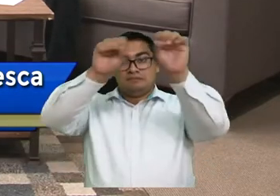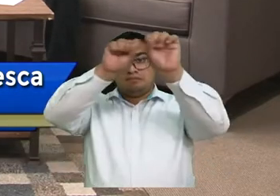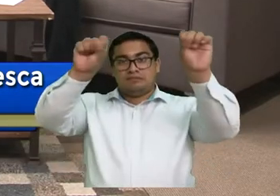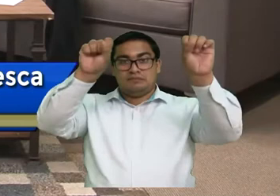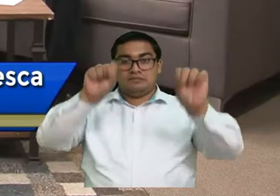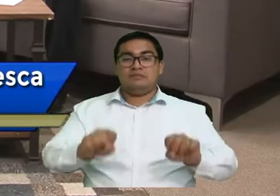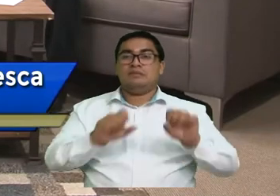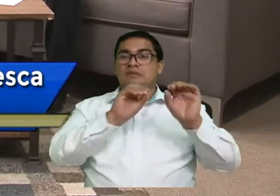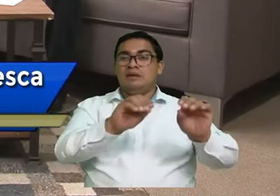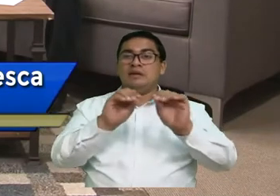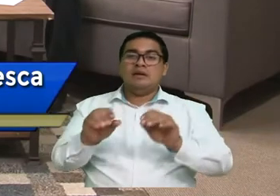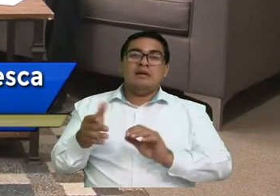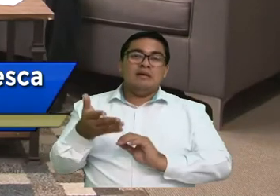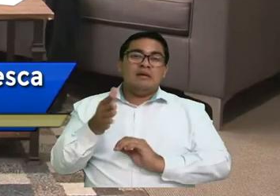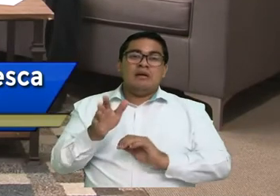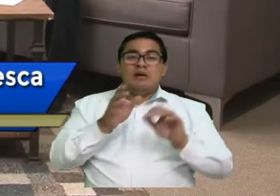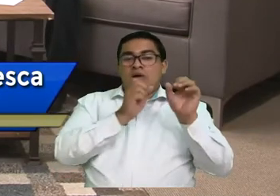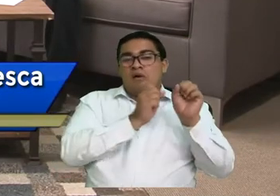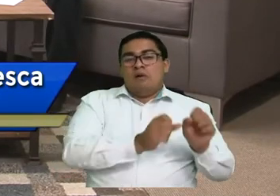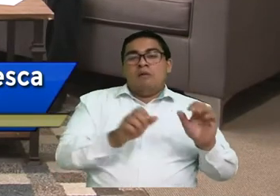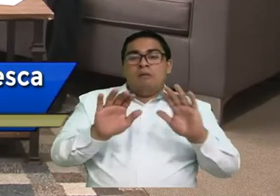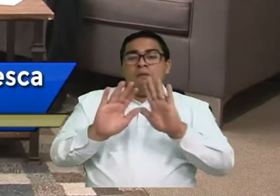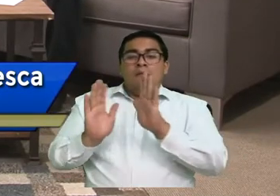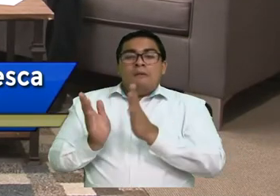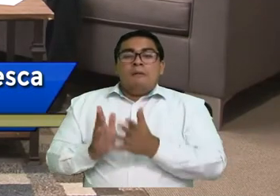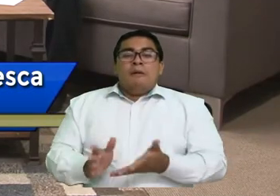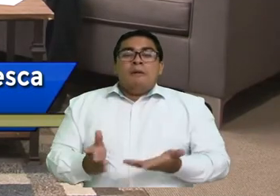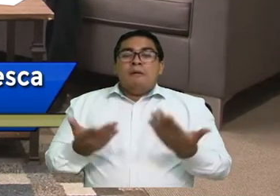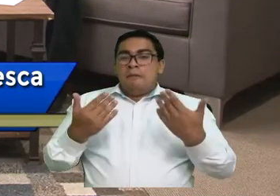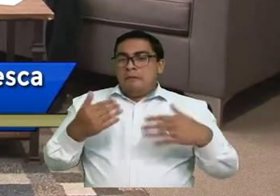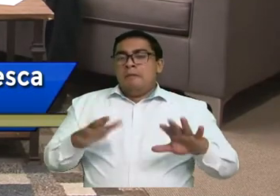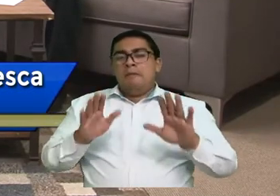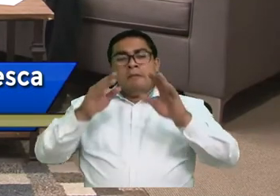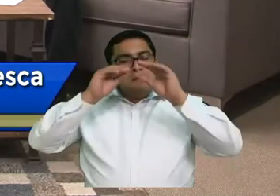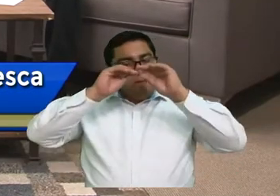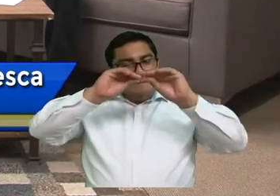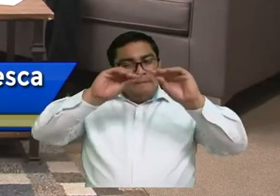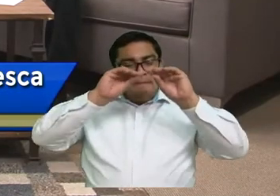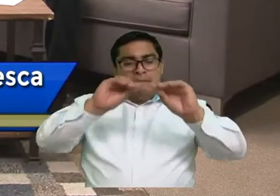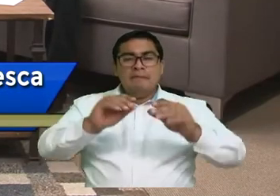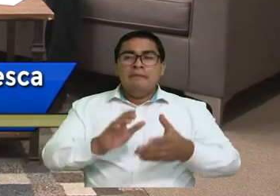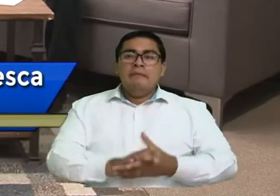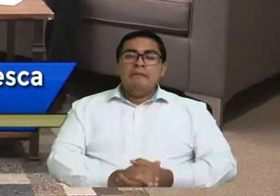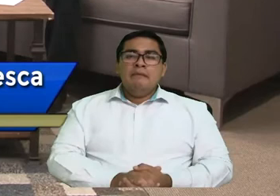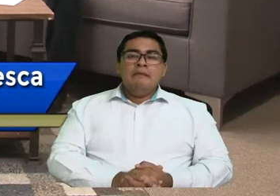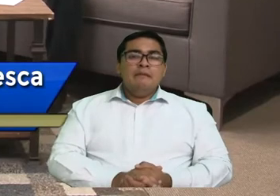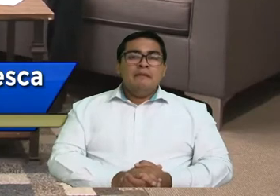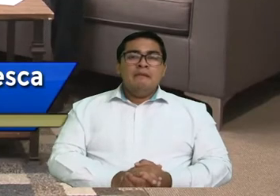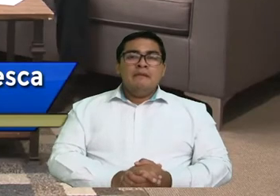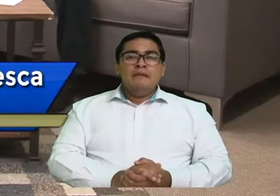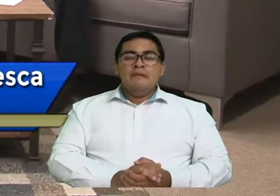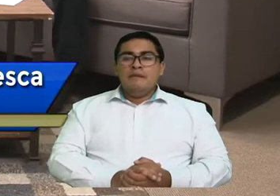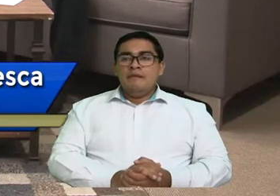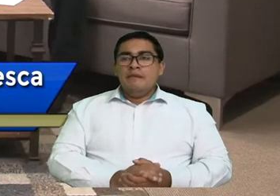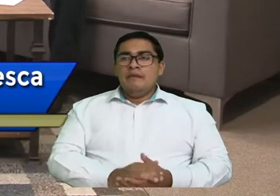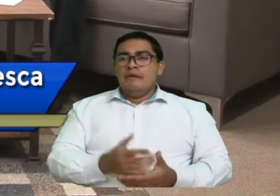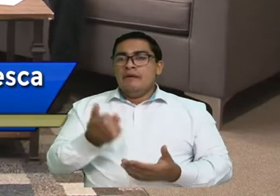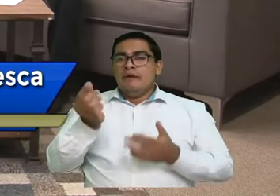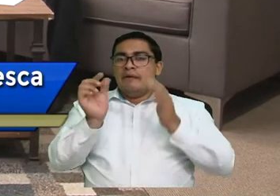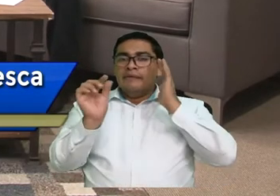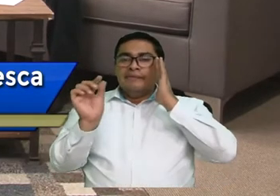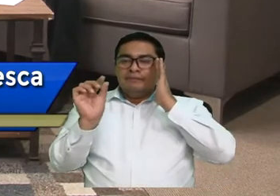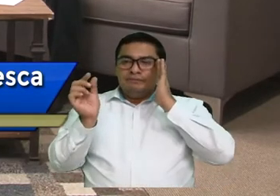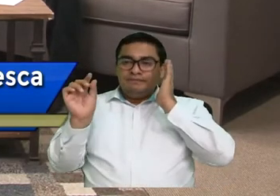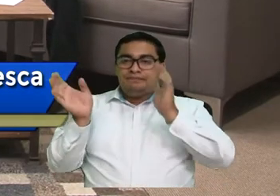prácticamente mitad hombres y mitad mujeres capacitados. Hemos capitalizado hasta ahora a